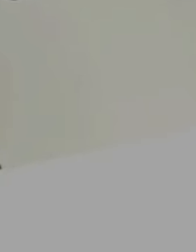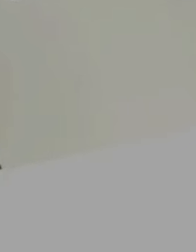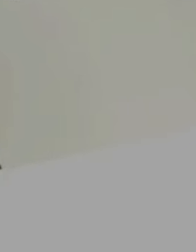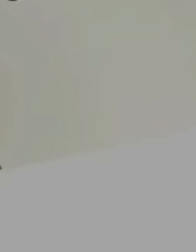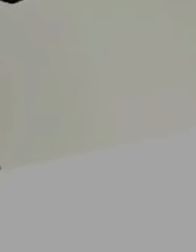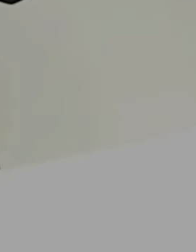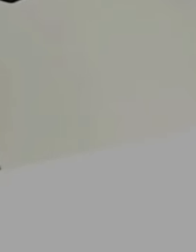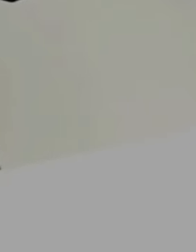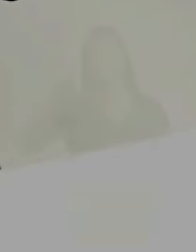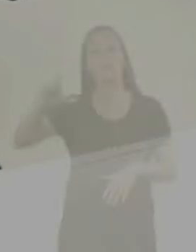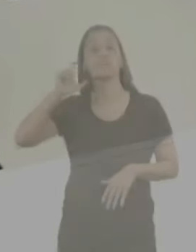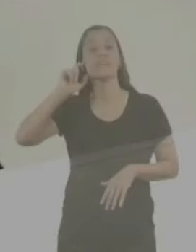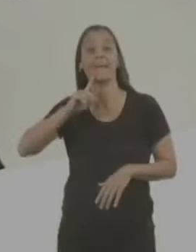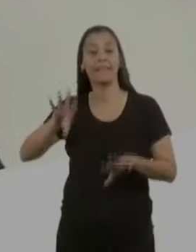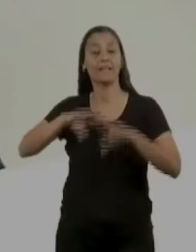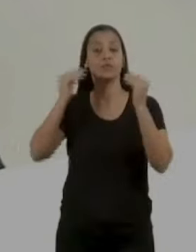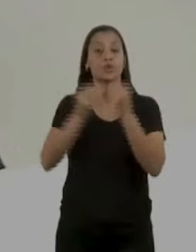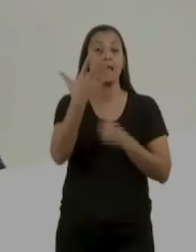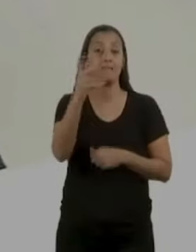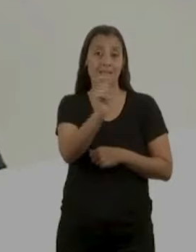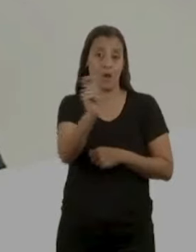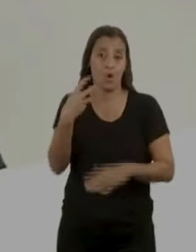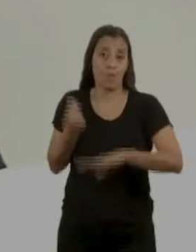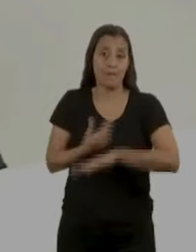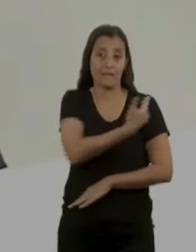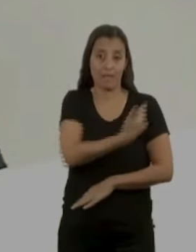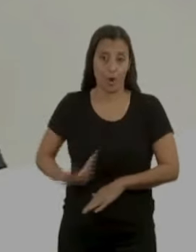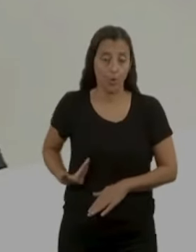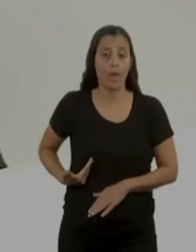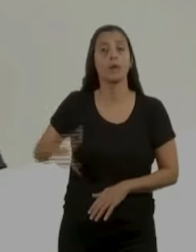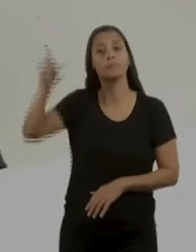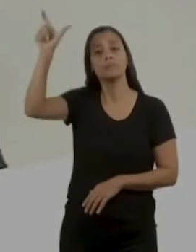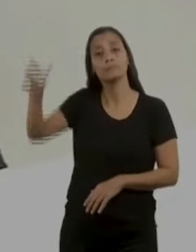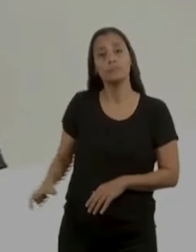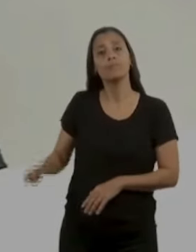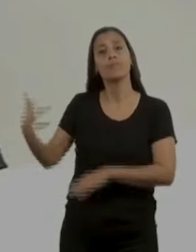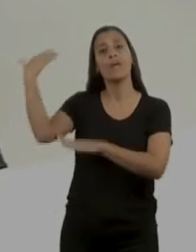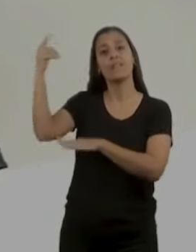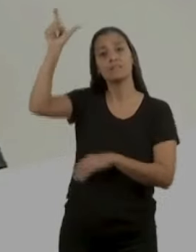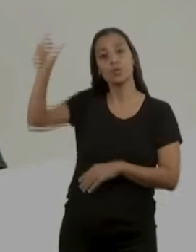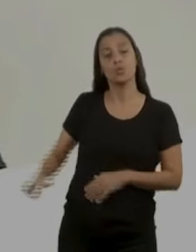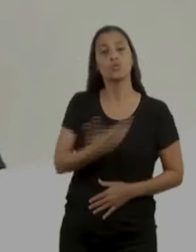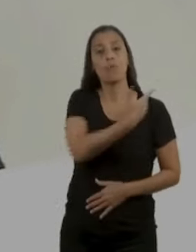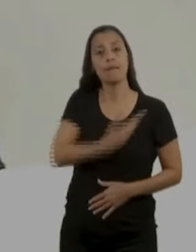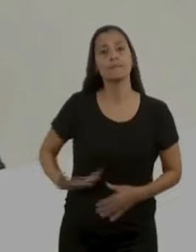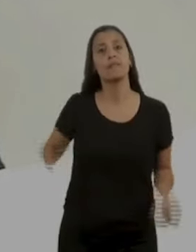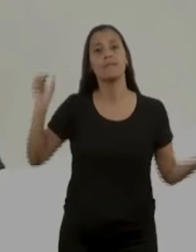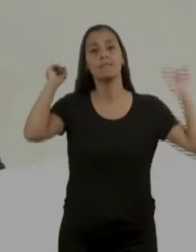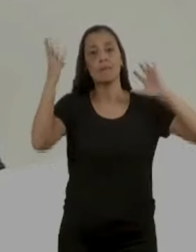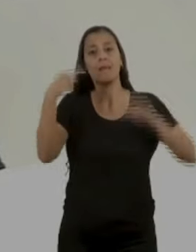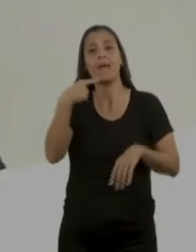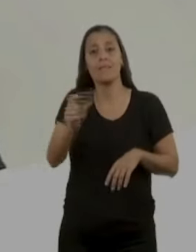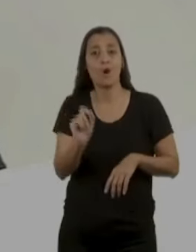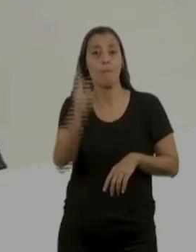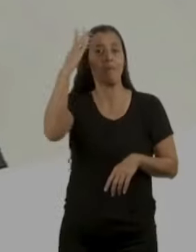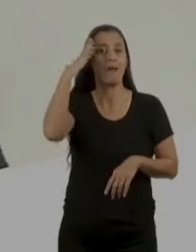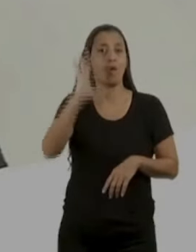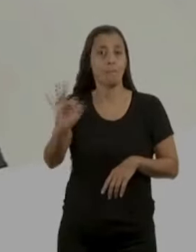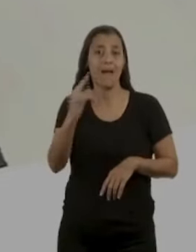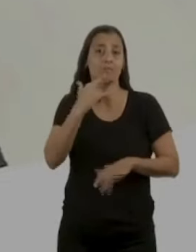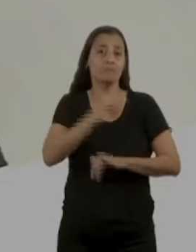cgt en 5 meses de gobierno eh teniendo en cuenta el discurso del presidente Javier Miley ante la asamblea legislativa del primero de